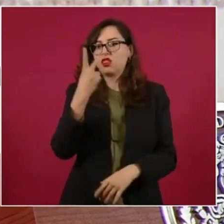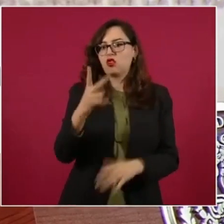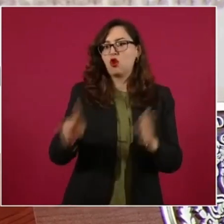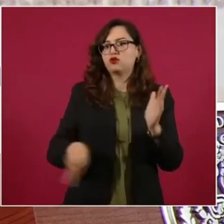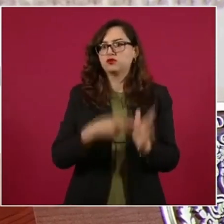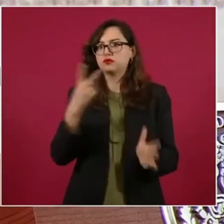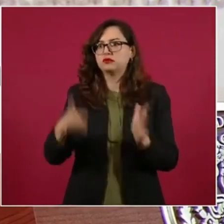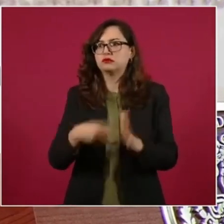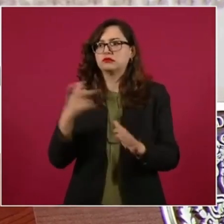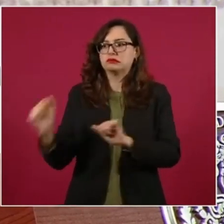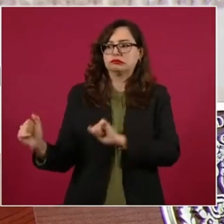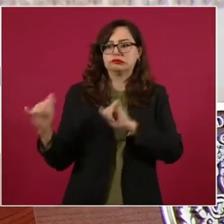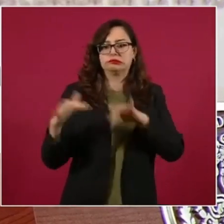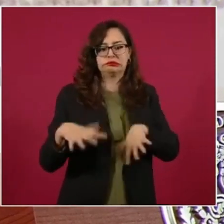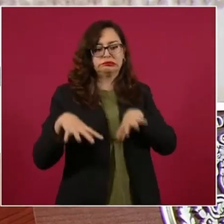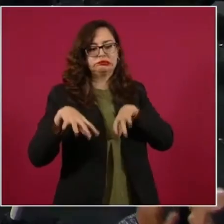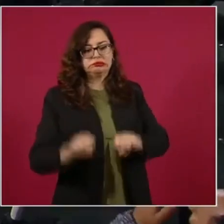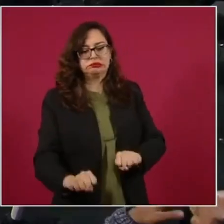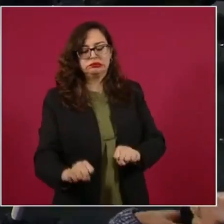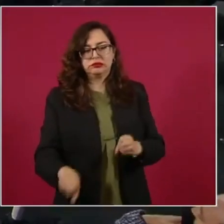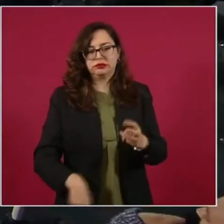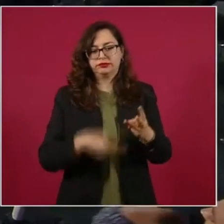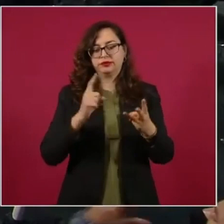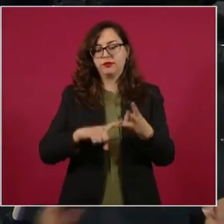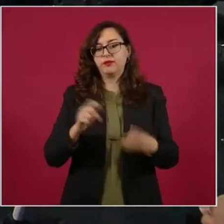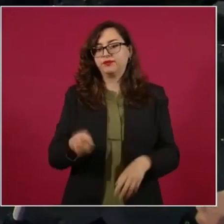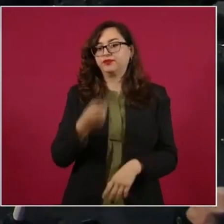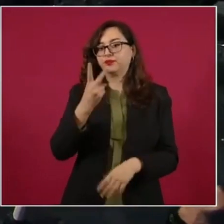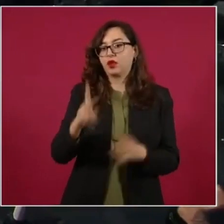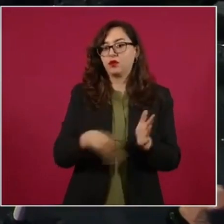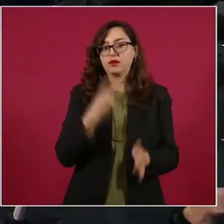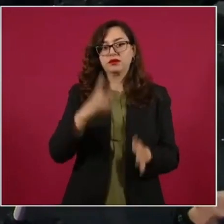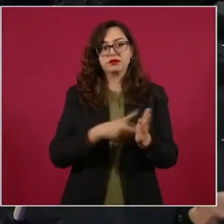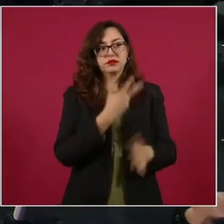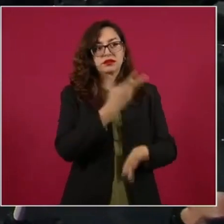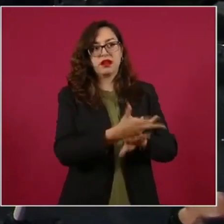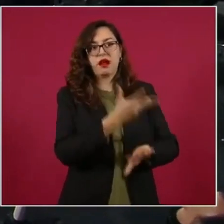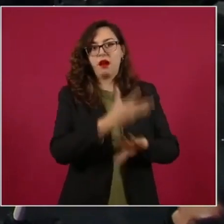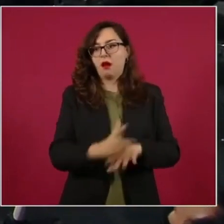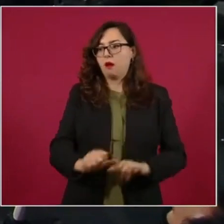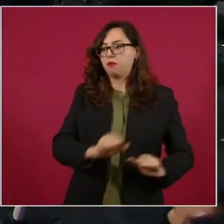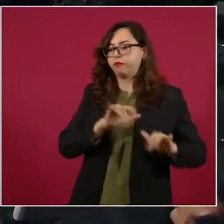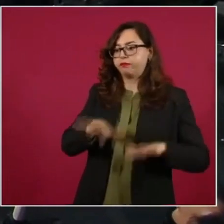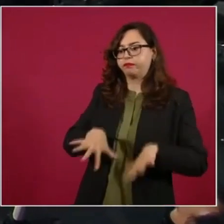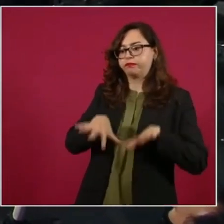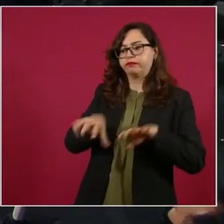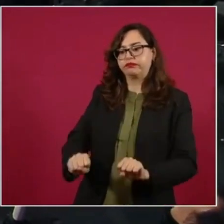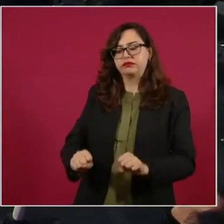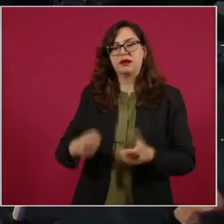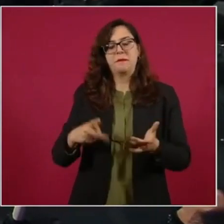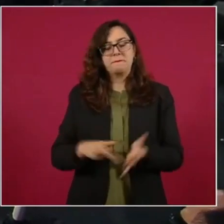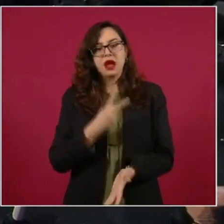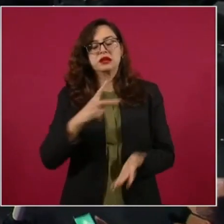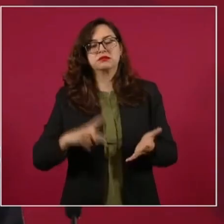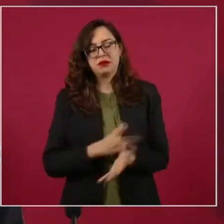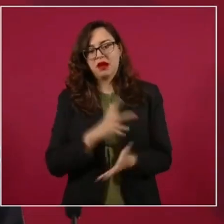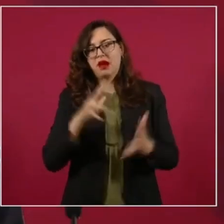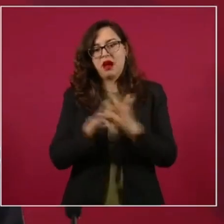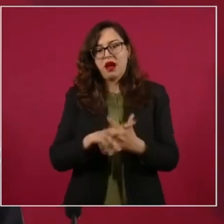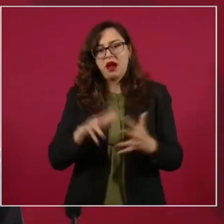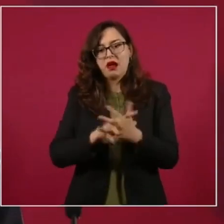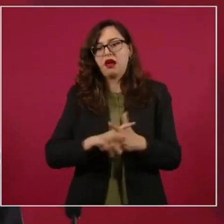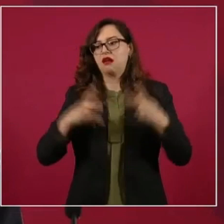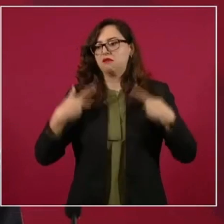2 veces Estados Unidos, y nos ha costado pues sangre,